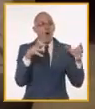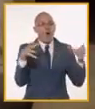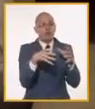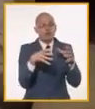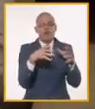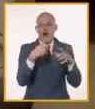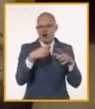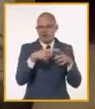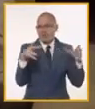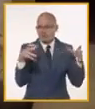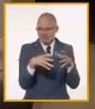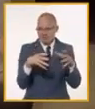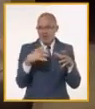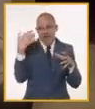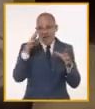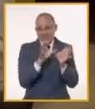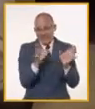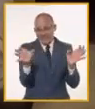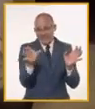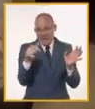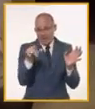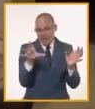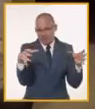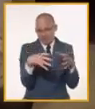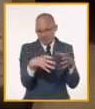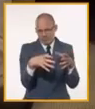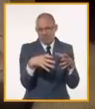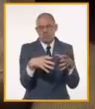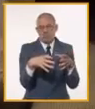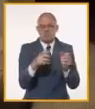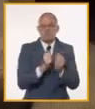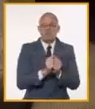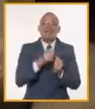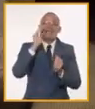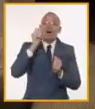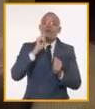incorporara otra vez a la columna que era la 1, la de él,